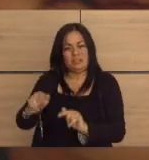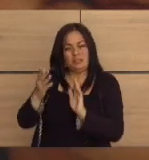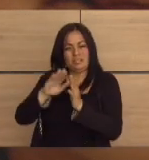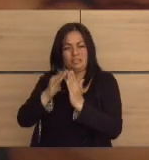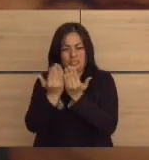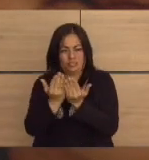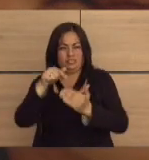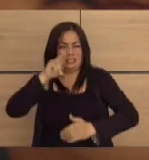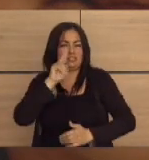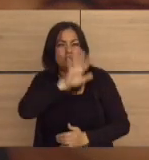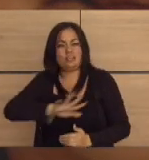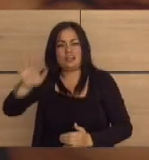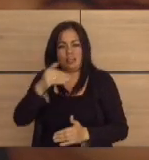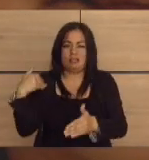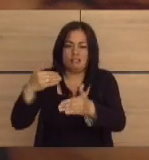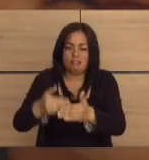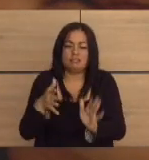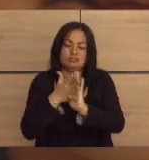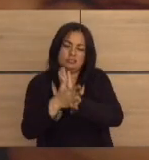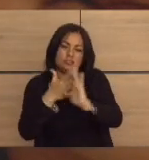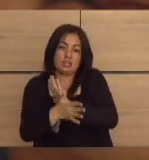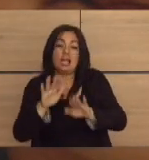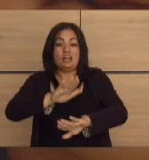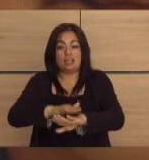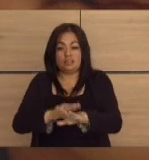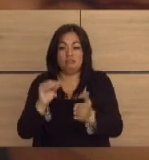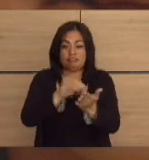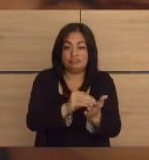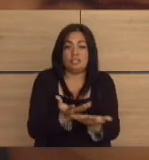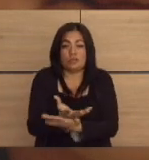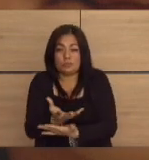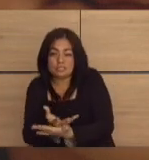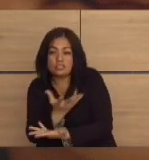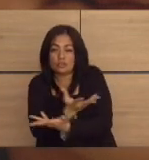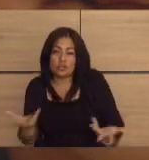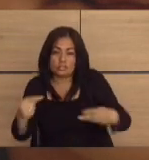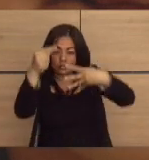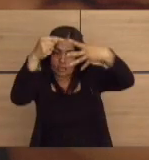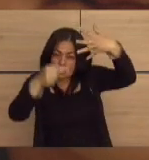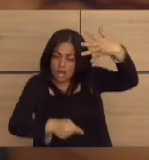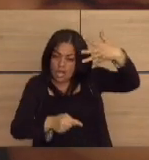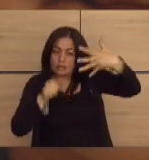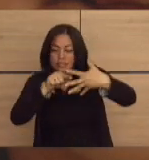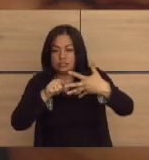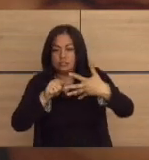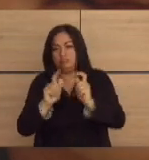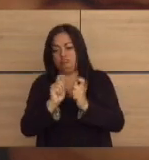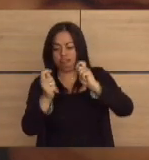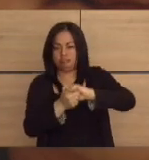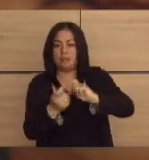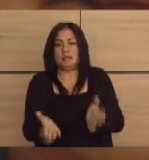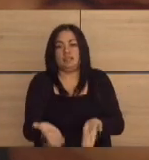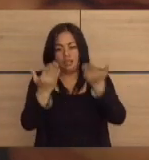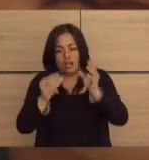Ética y la Ciudadanía, que dará las recomendaciones para que actualicemos los lineamientos curriculares en el área de ciencias